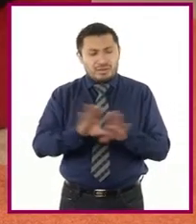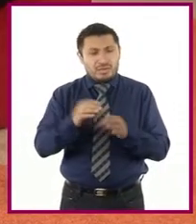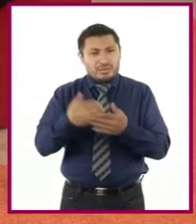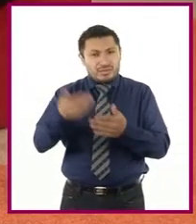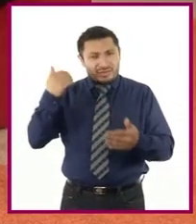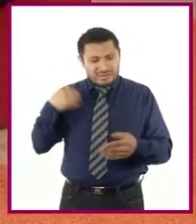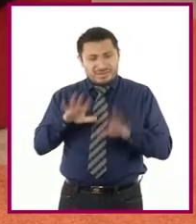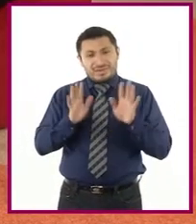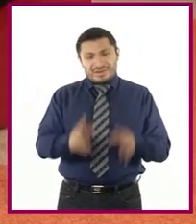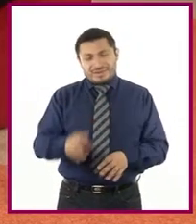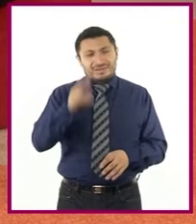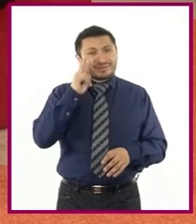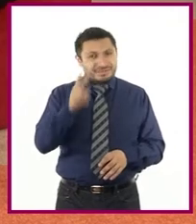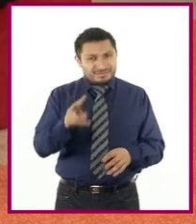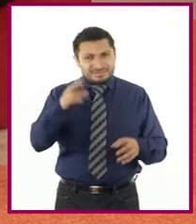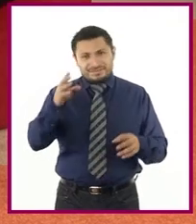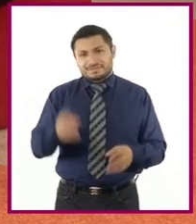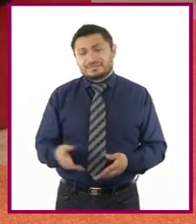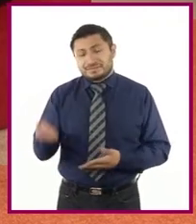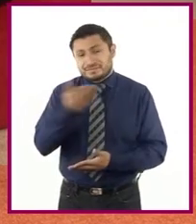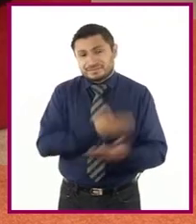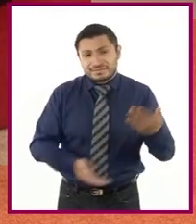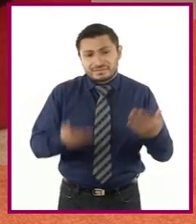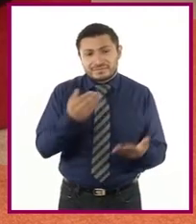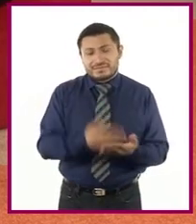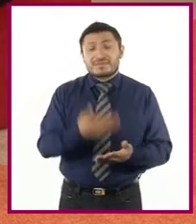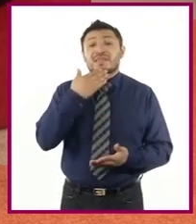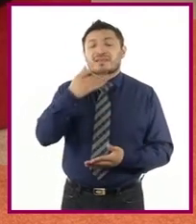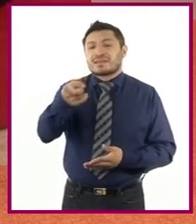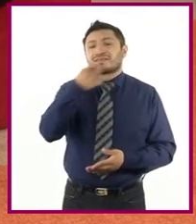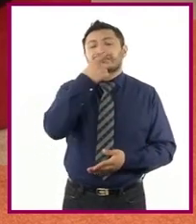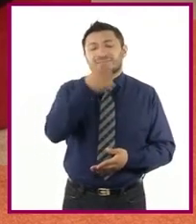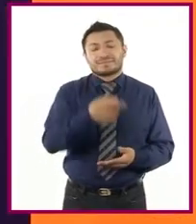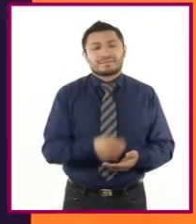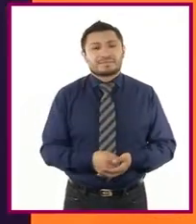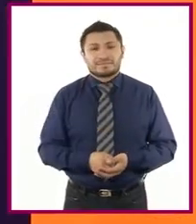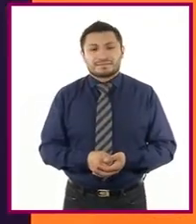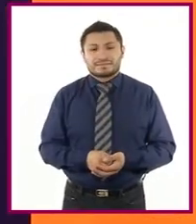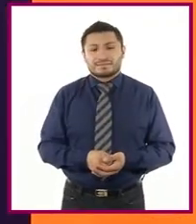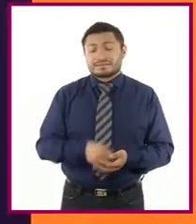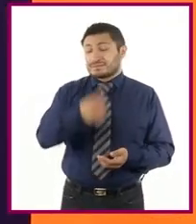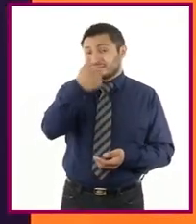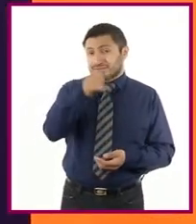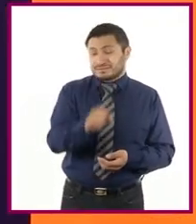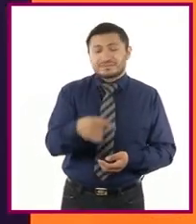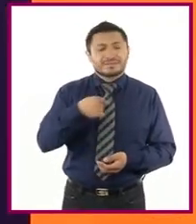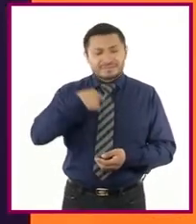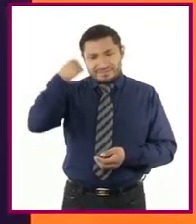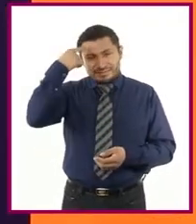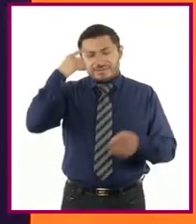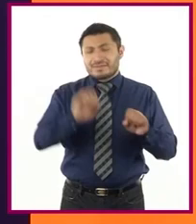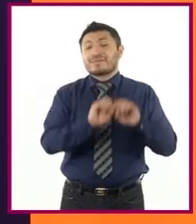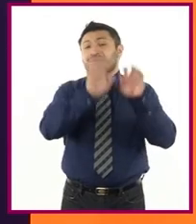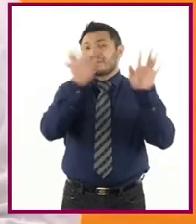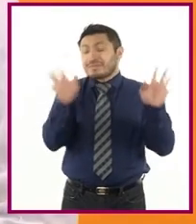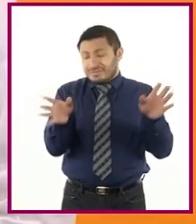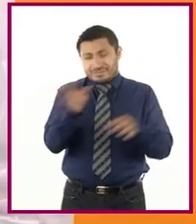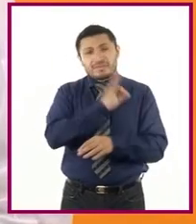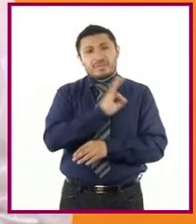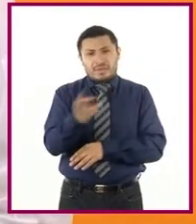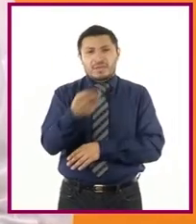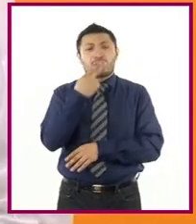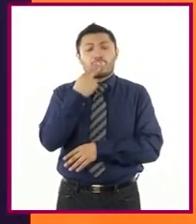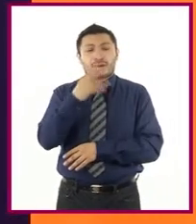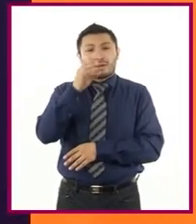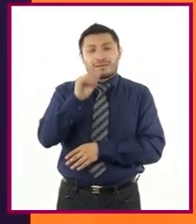en sesiones anteriores. Qué bueno que lo mencionas. Así ya me quedó más claro que podemos usar